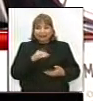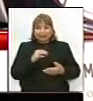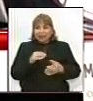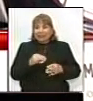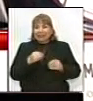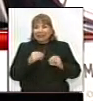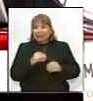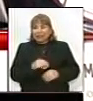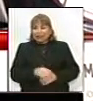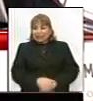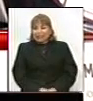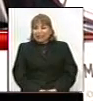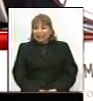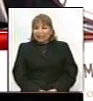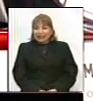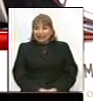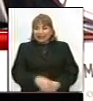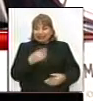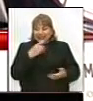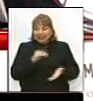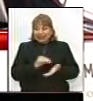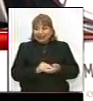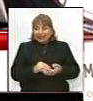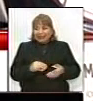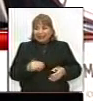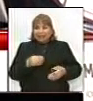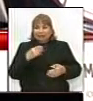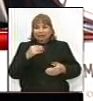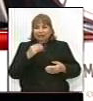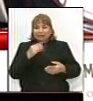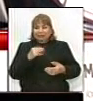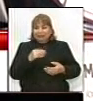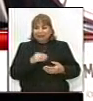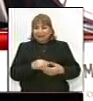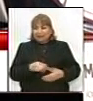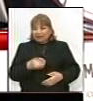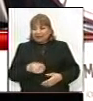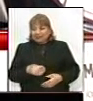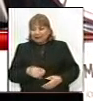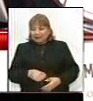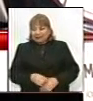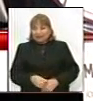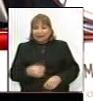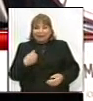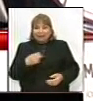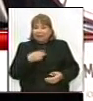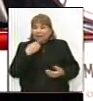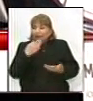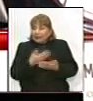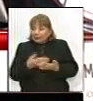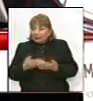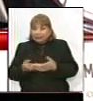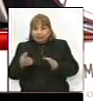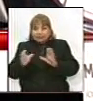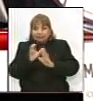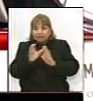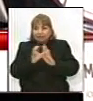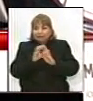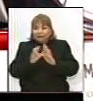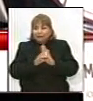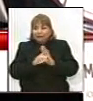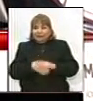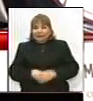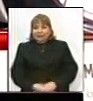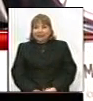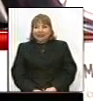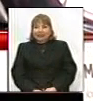iniciativas de reforma constitucional, sino que sean de ambas cámaras. La manera como se aprobará, y eso ya está previsto en la Constitución, la manera como se